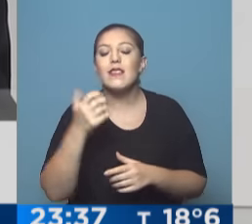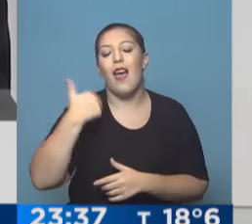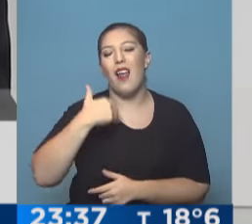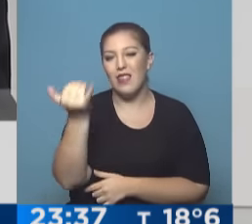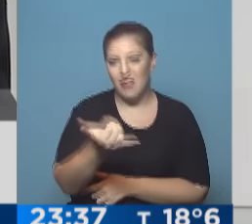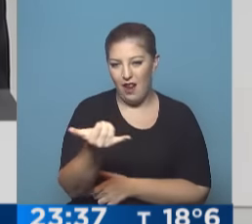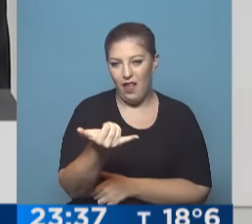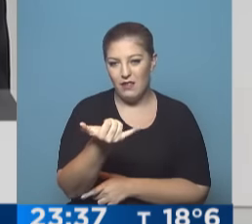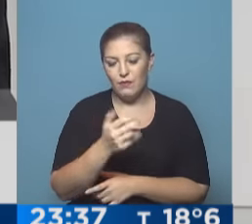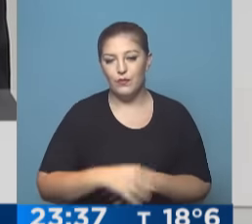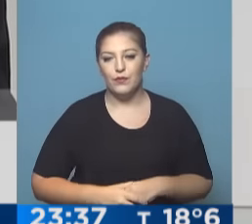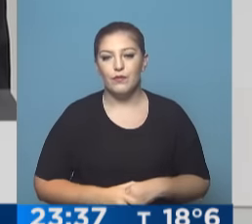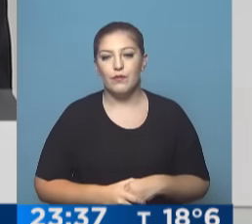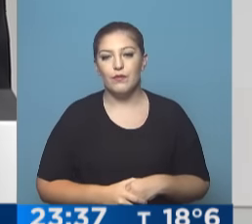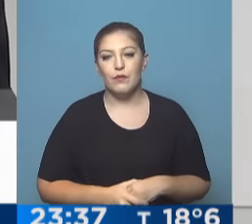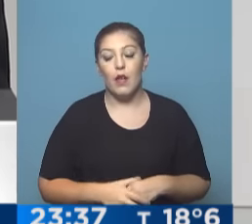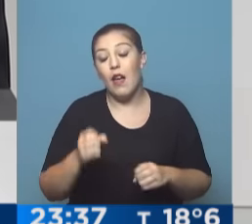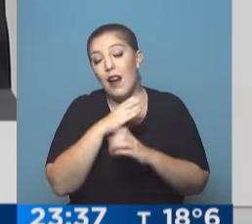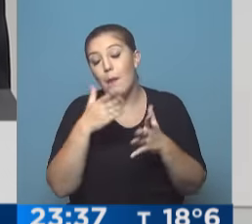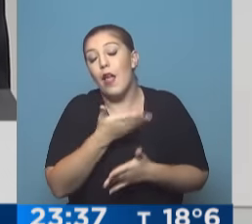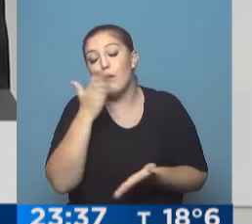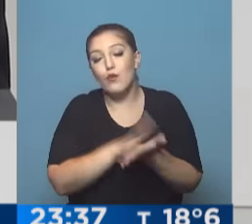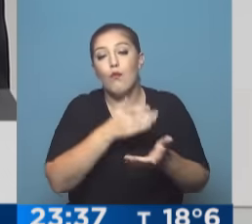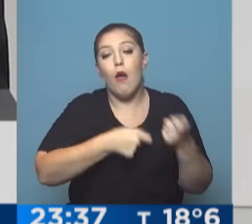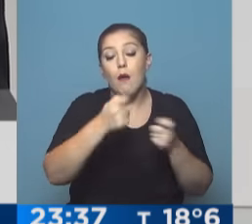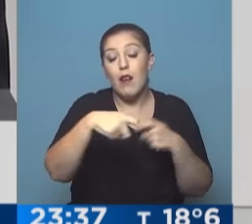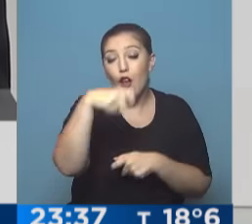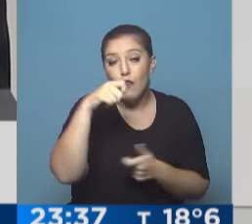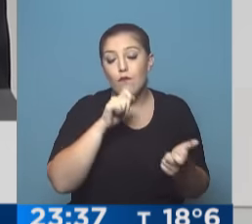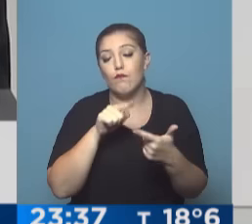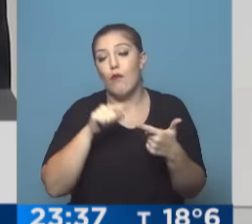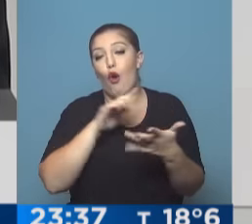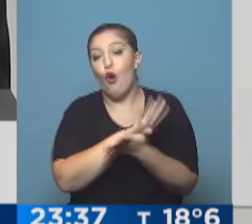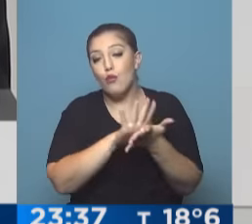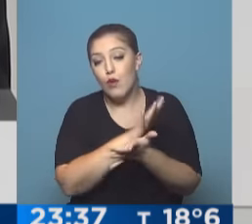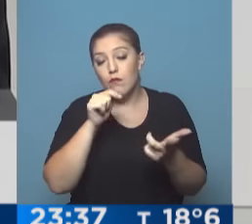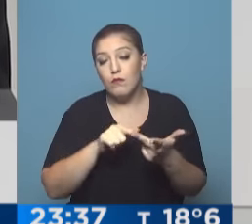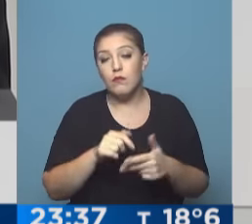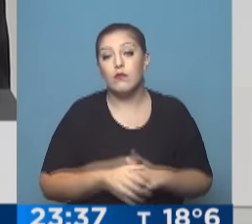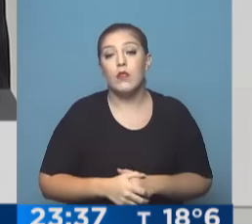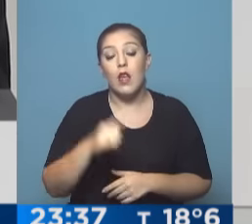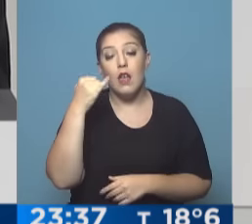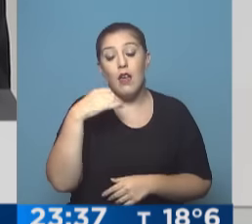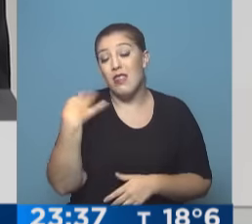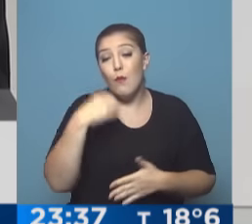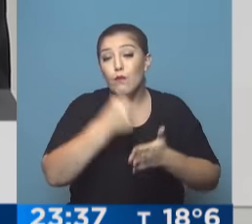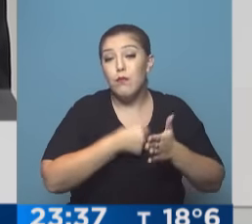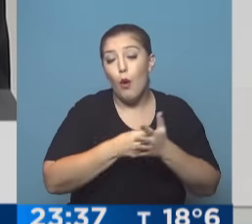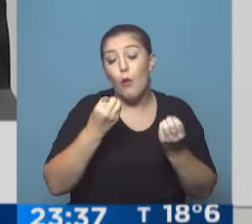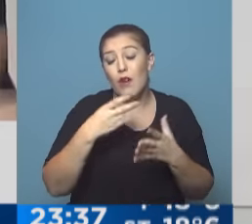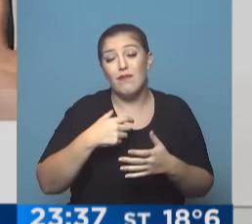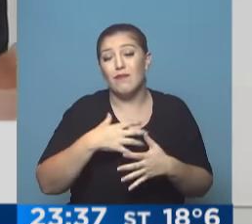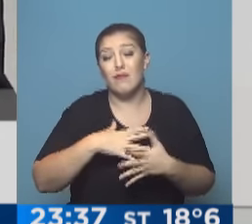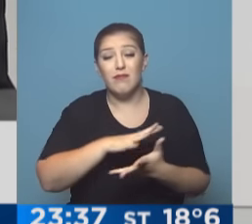la Argentina entre los cuales claramente mencionó el narcotráfico la corrupción y que hay que hay que enfrentarla porque hace mucho